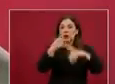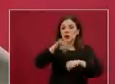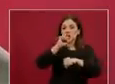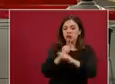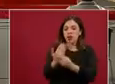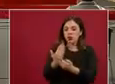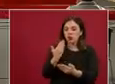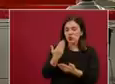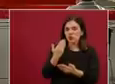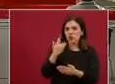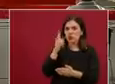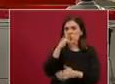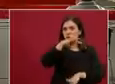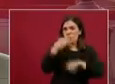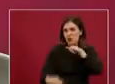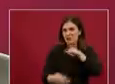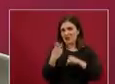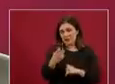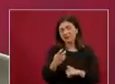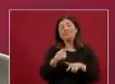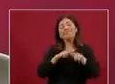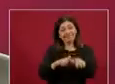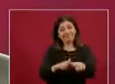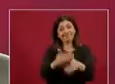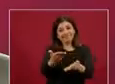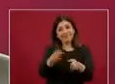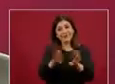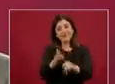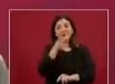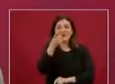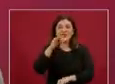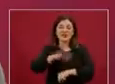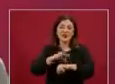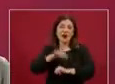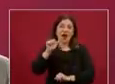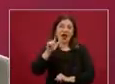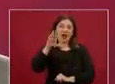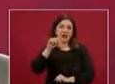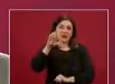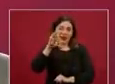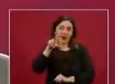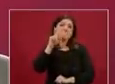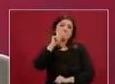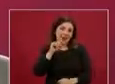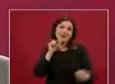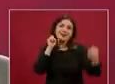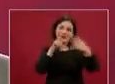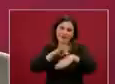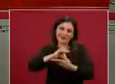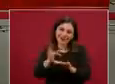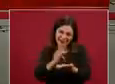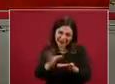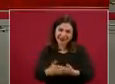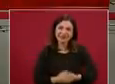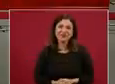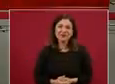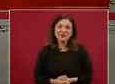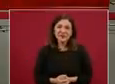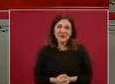semana de julio. Seguimos, como dice el maestro Alcocer, y nos vemos mañana. Muchas gracias.